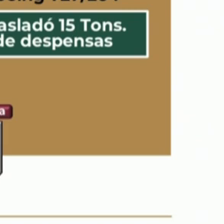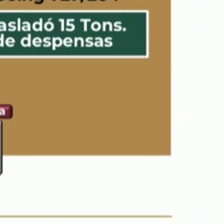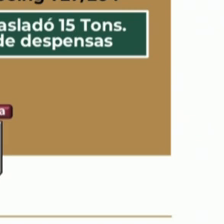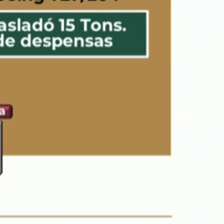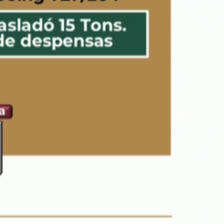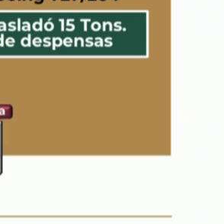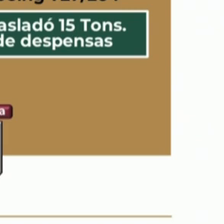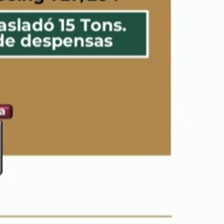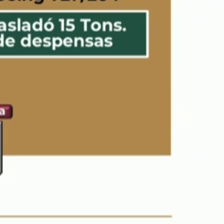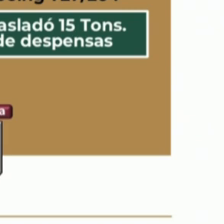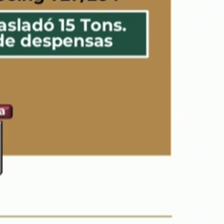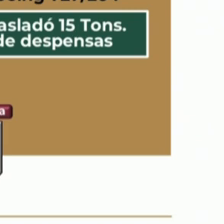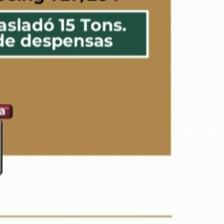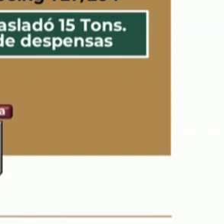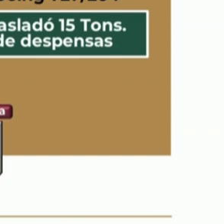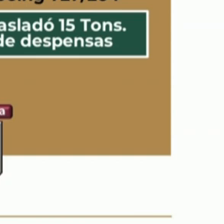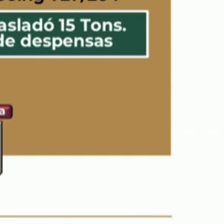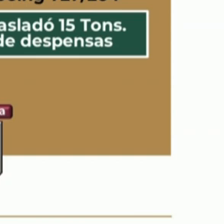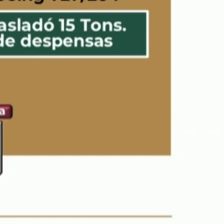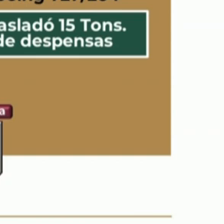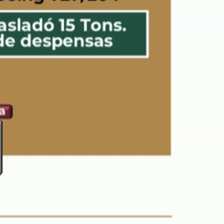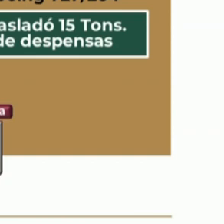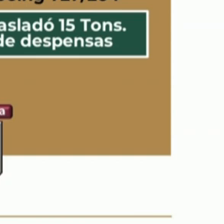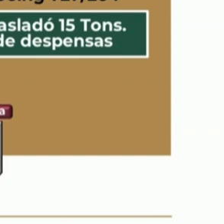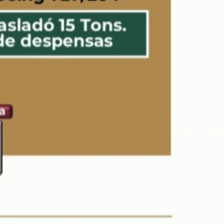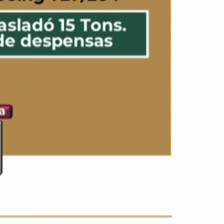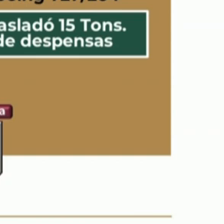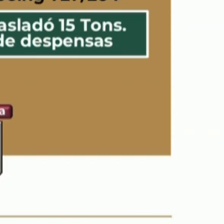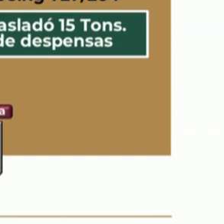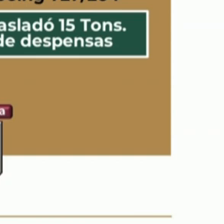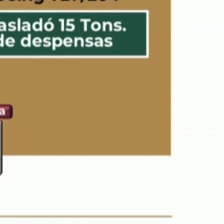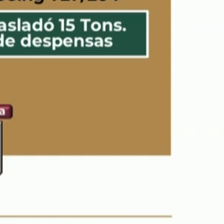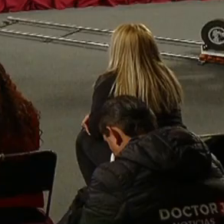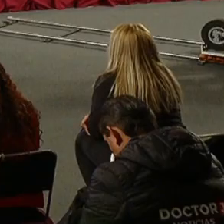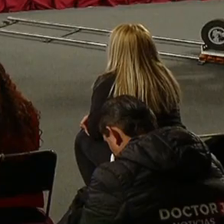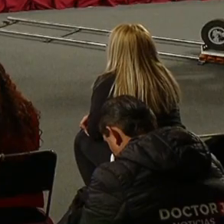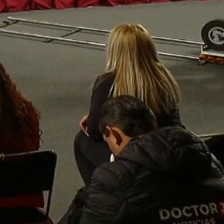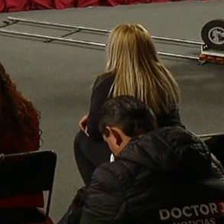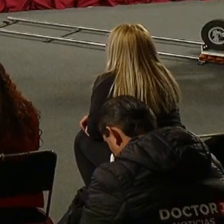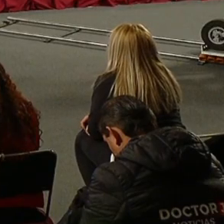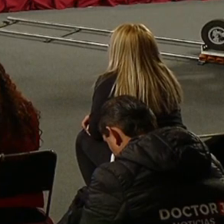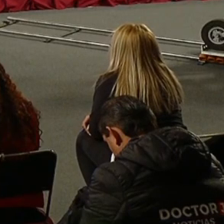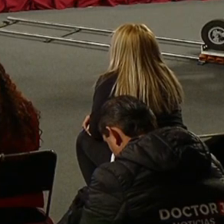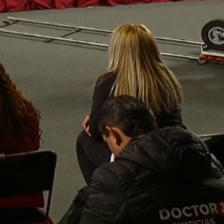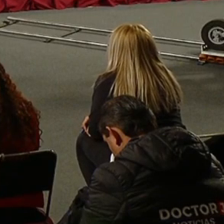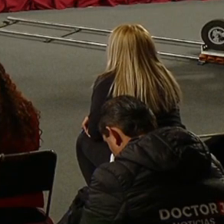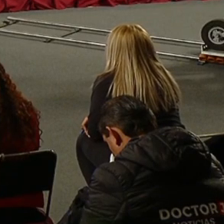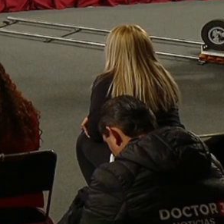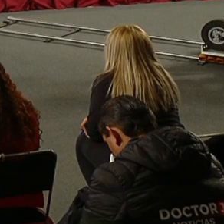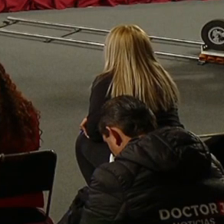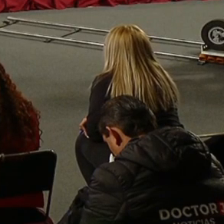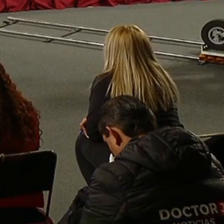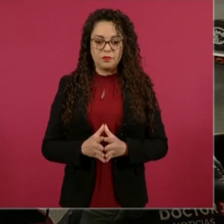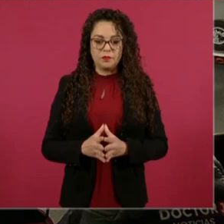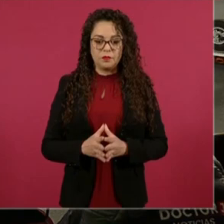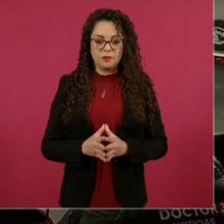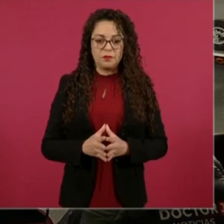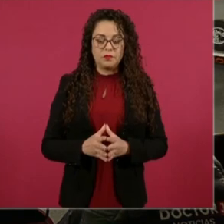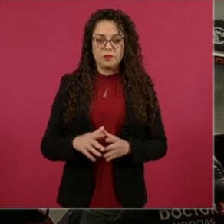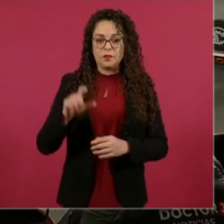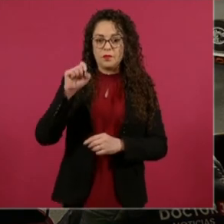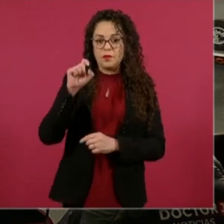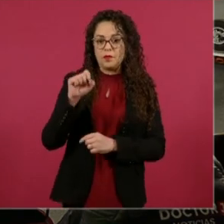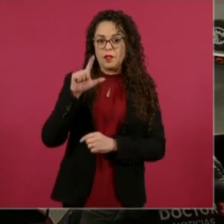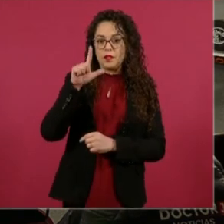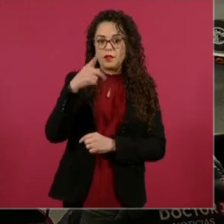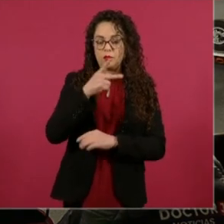pidieron fue ayuda en despensas y de ahí que se llevó a cabo esta operación. Participaron 27